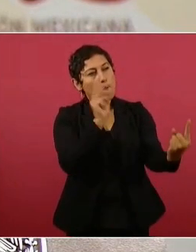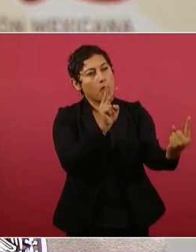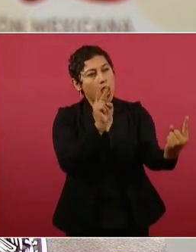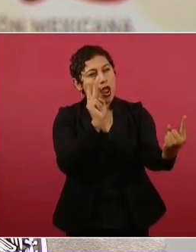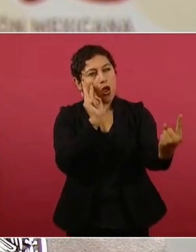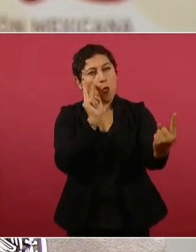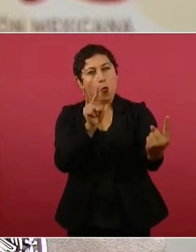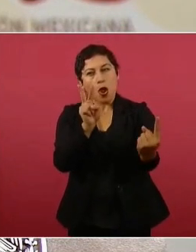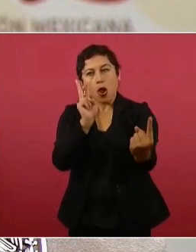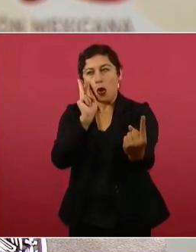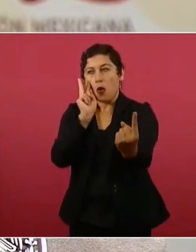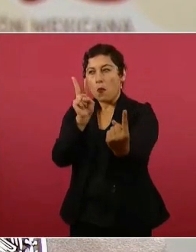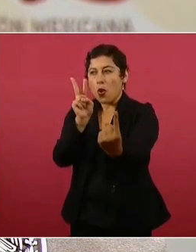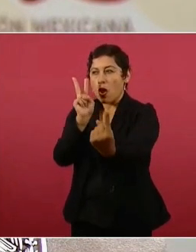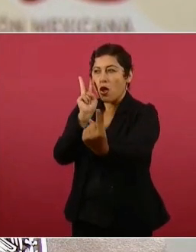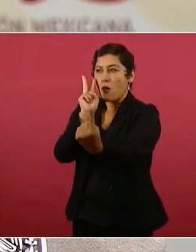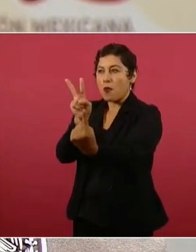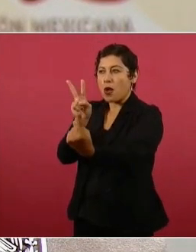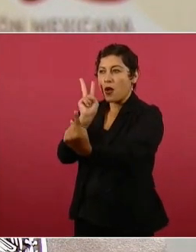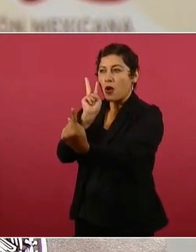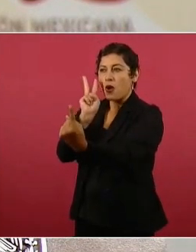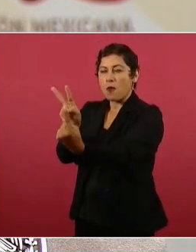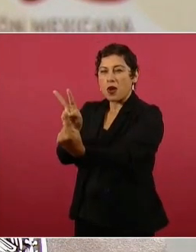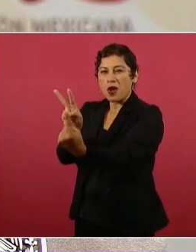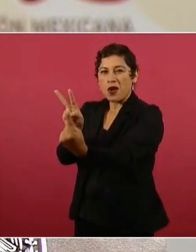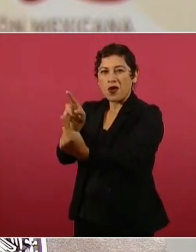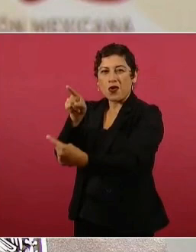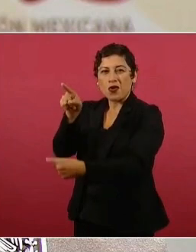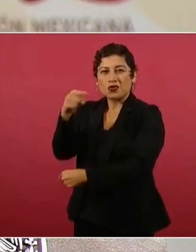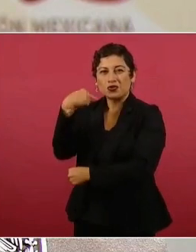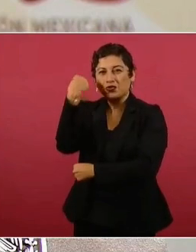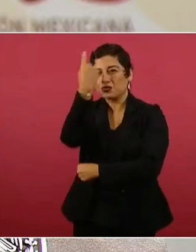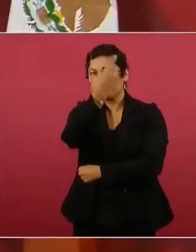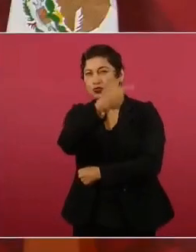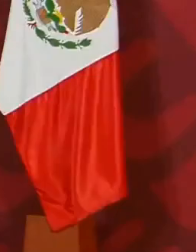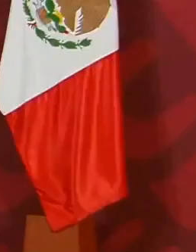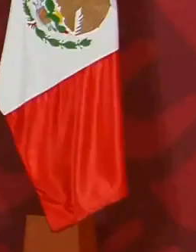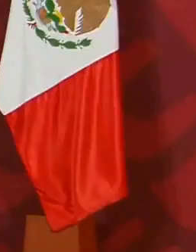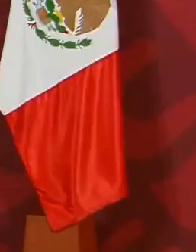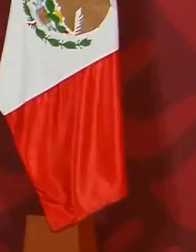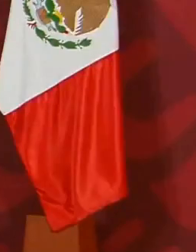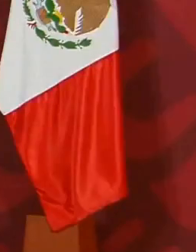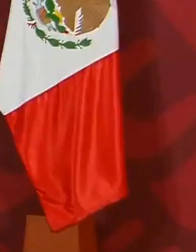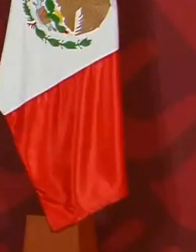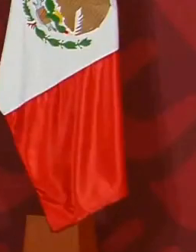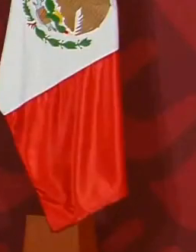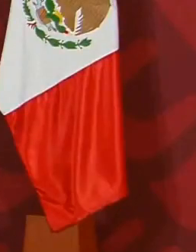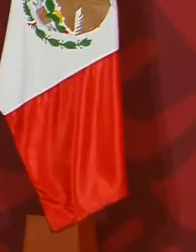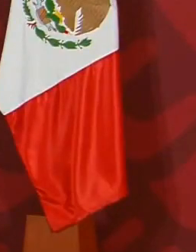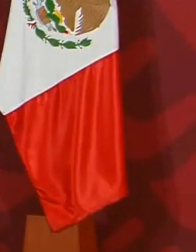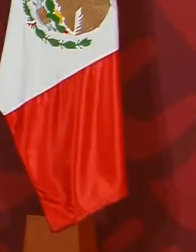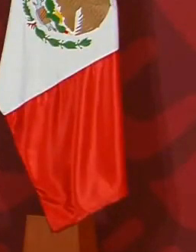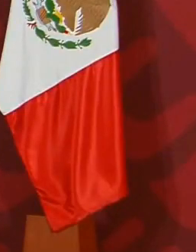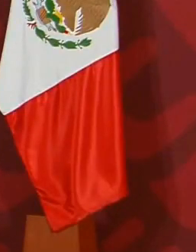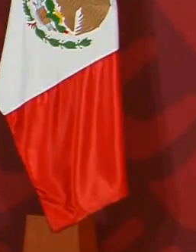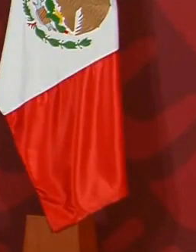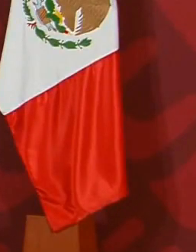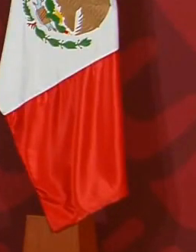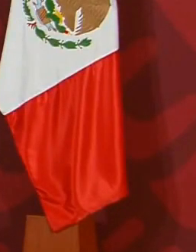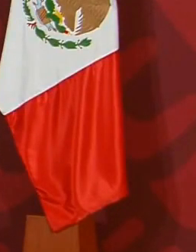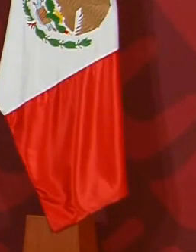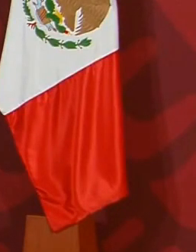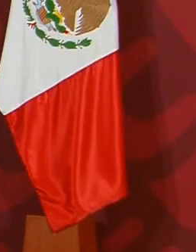el disgustos, que les causa la demanda de auxilio o de justicia